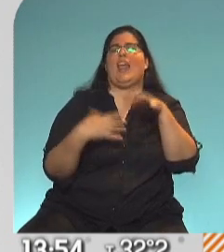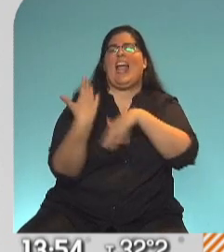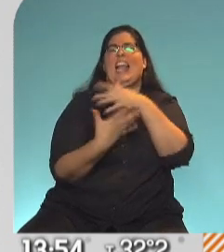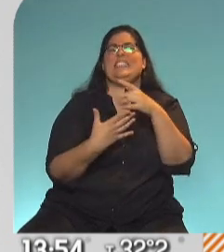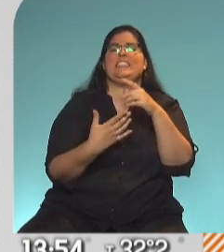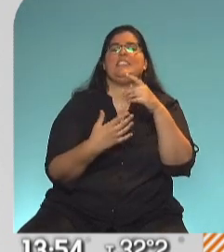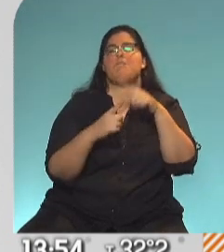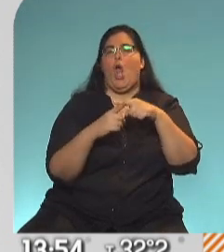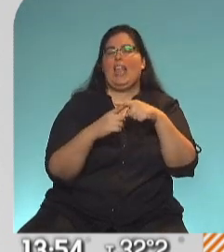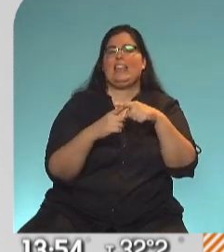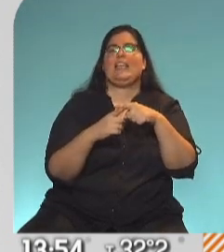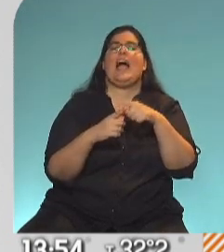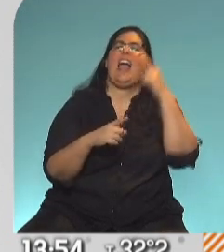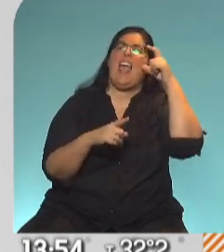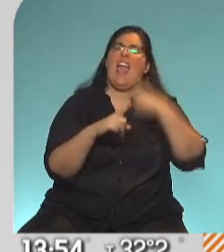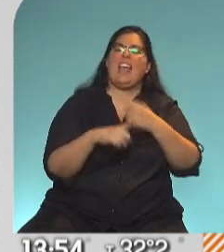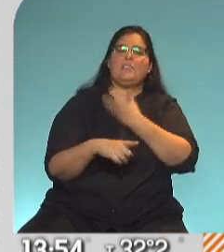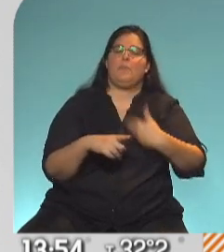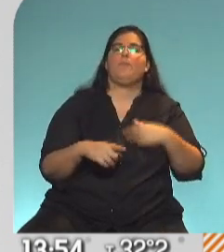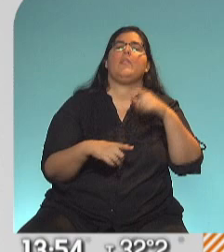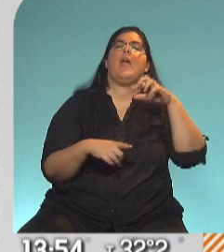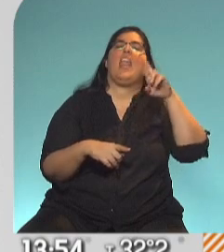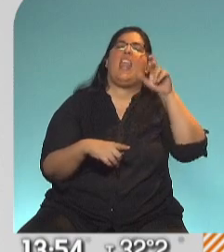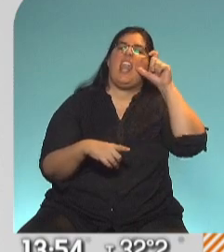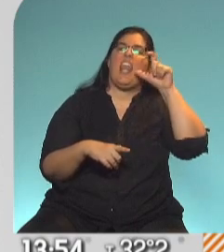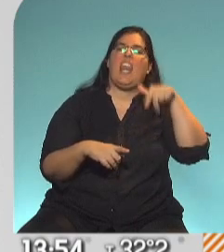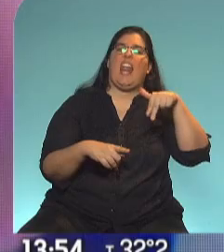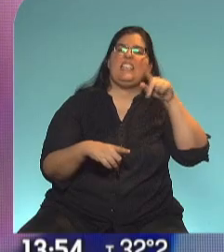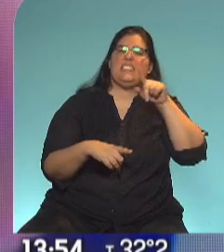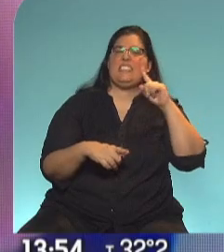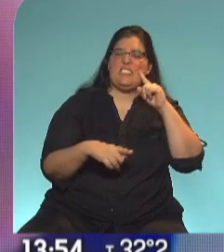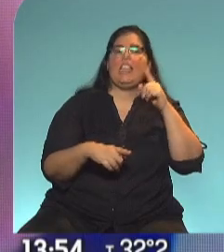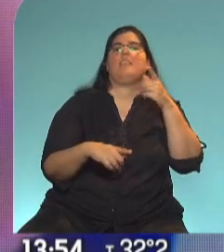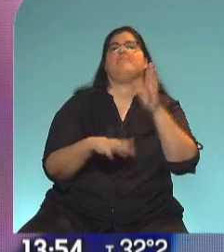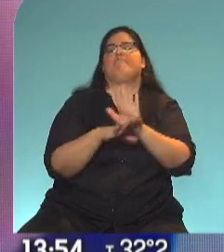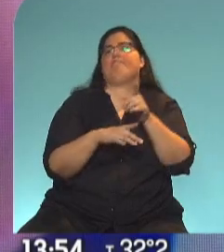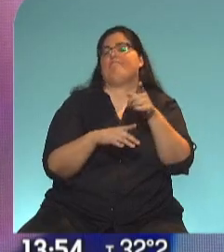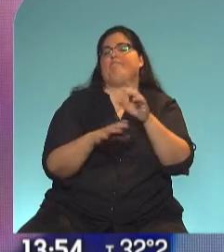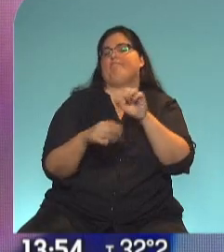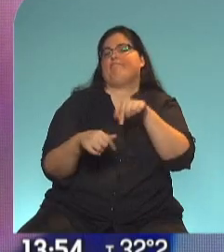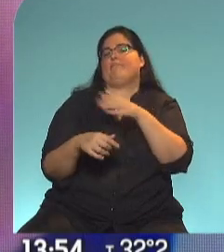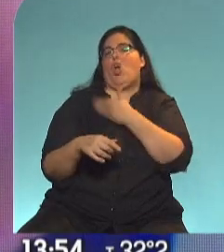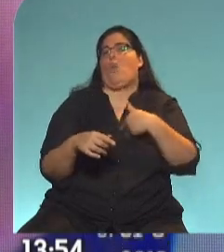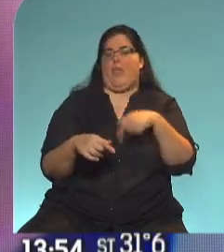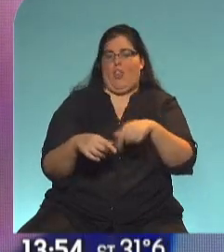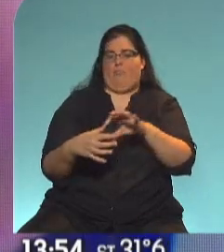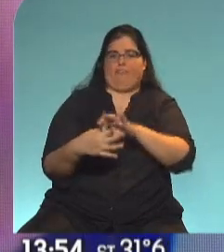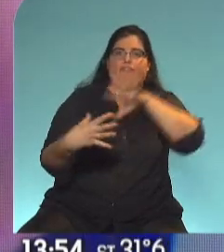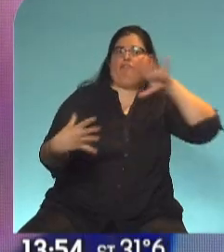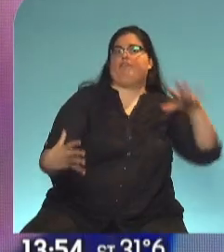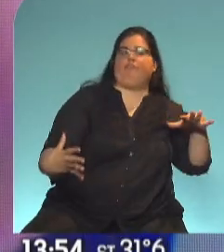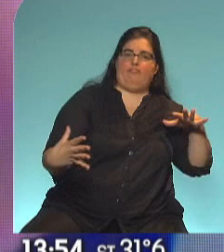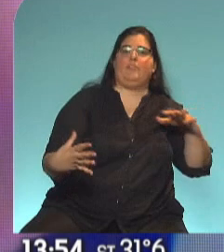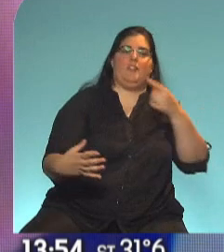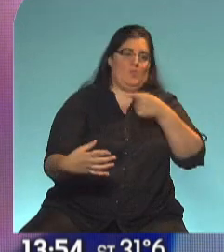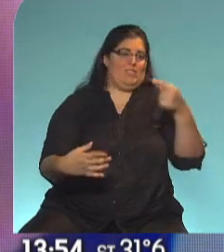Matteo Renzi, el ex primer ministro Matteo Renzi, que fue en definitiva quien le soltó la mano al actual gobierno en estos últimos, sobre todo en estas últimas semanas,